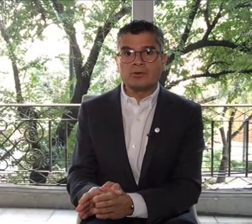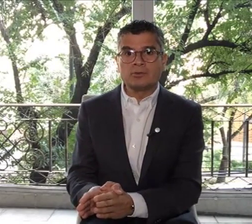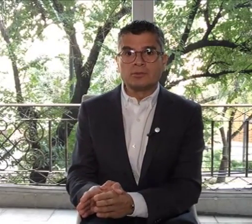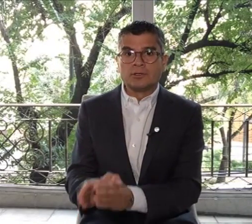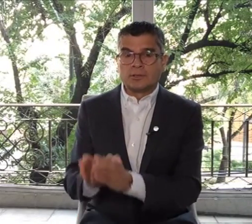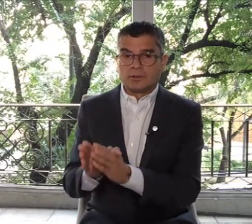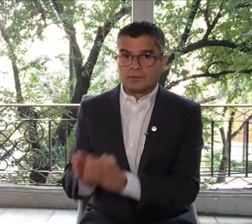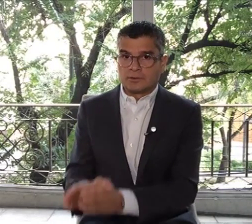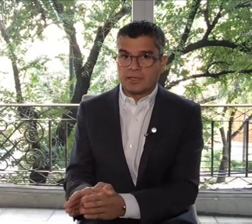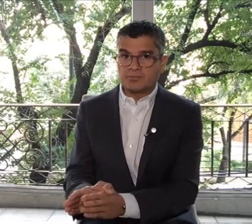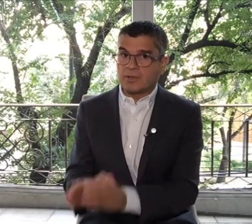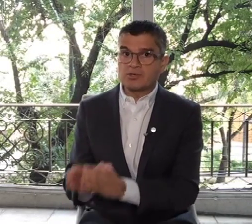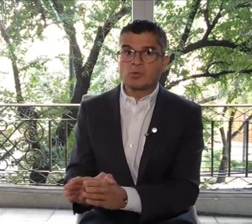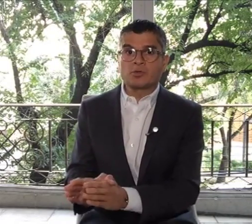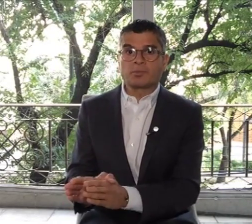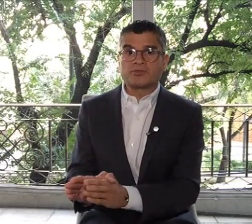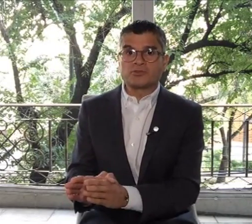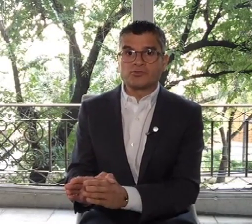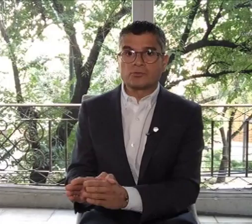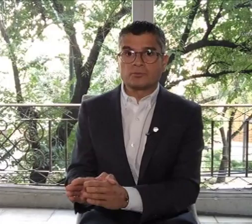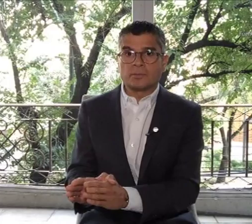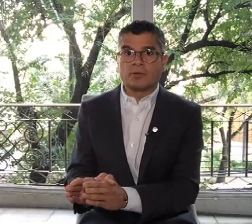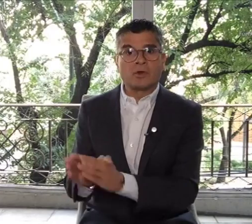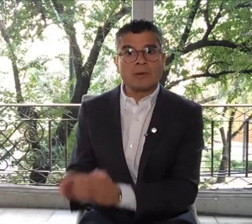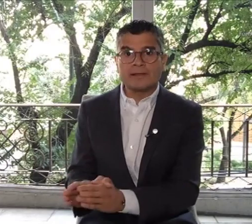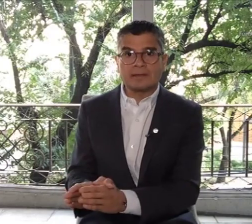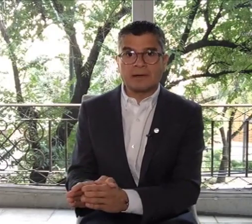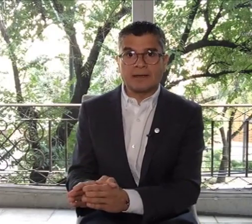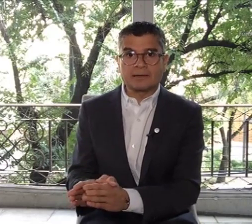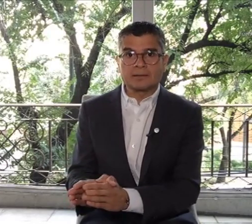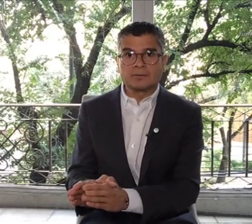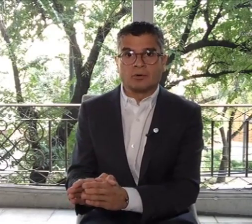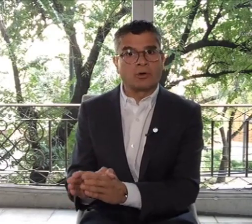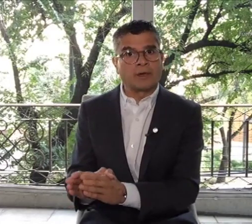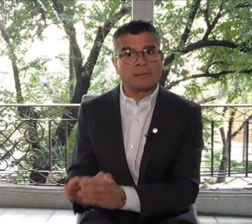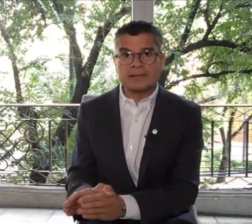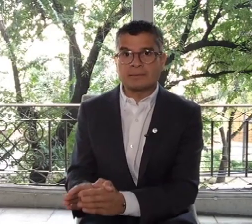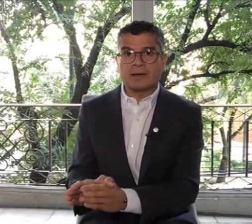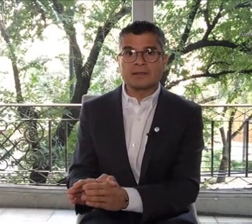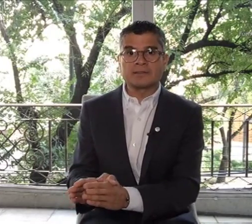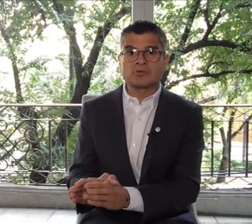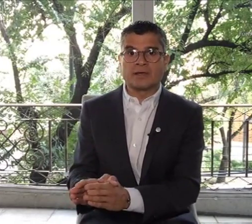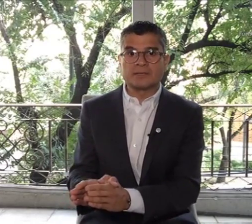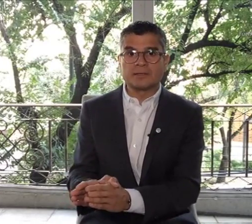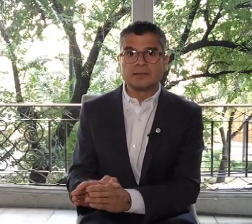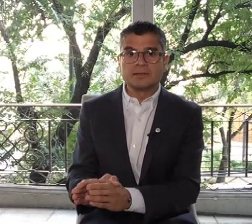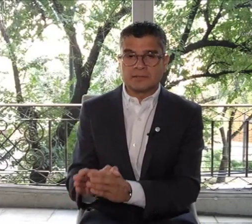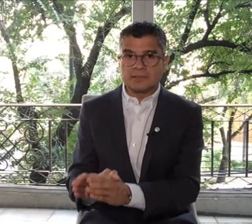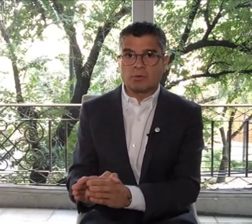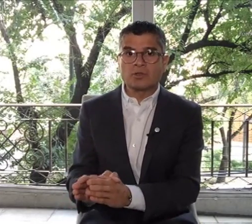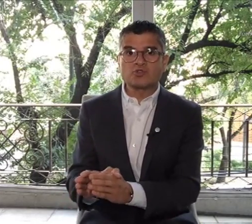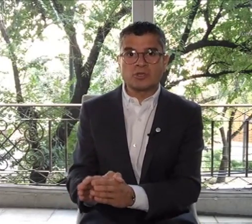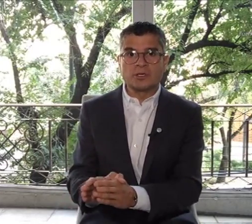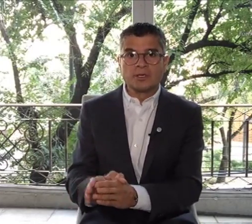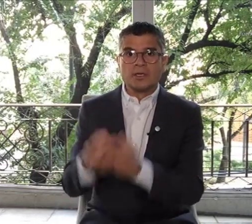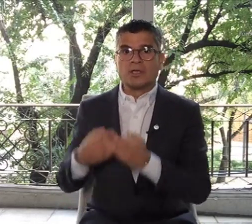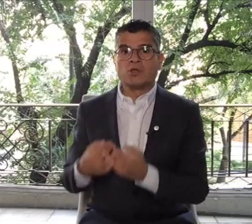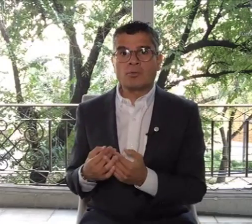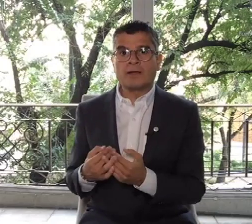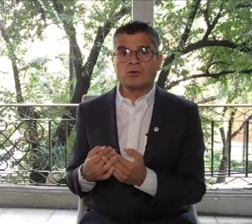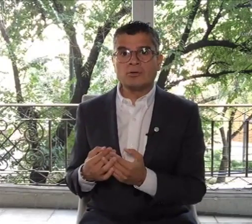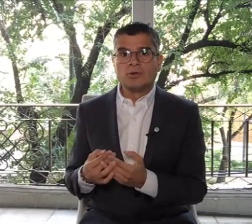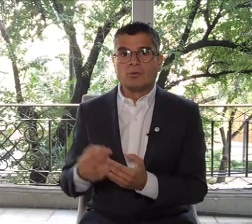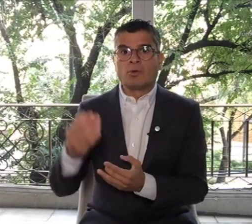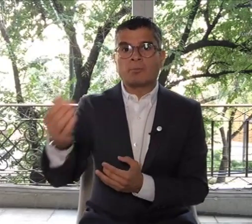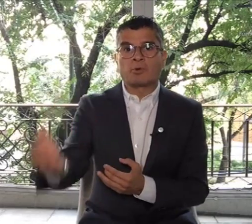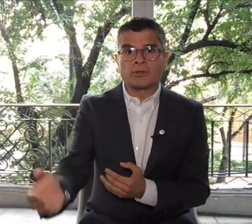tu ciudadano 3 o 4 pesos, aunque no vaya a trabajar o que vaya a trabajar desde su casa. ¿Estás de acuerdo? Sí. Y